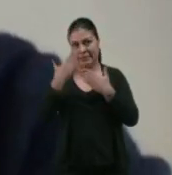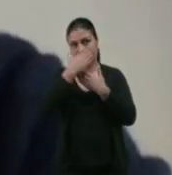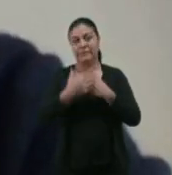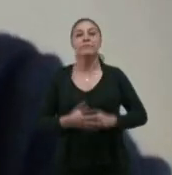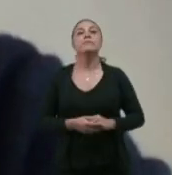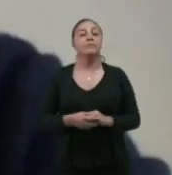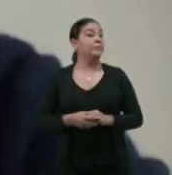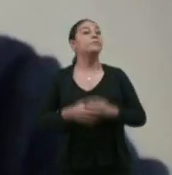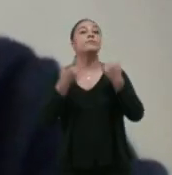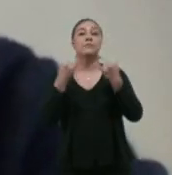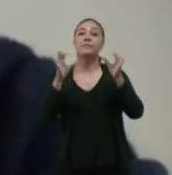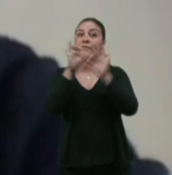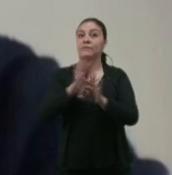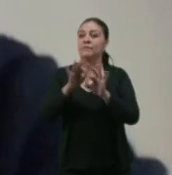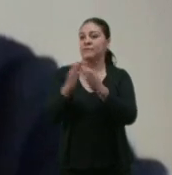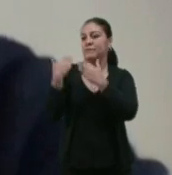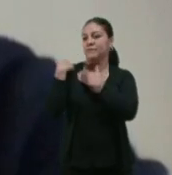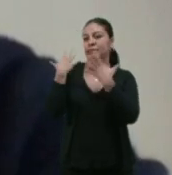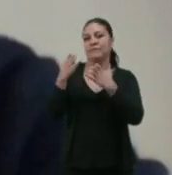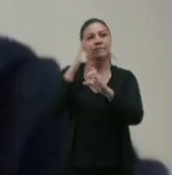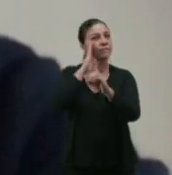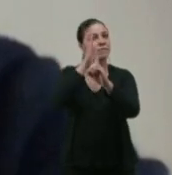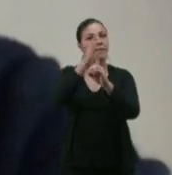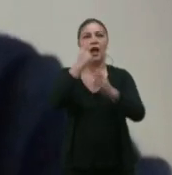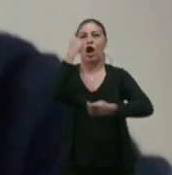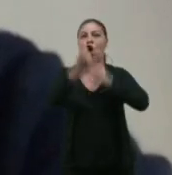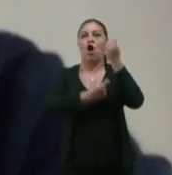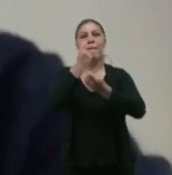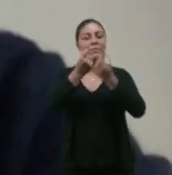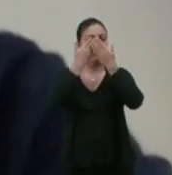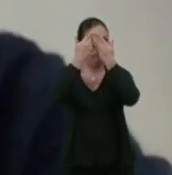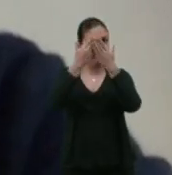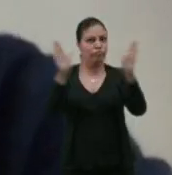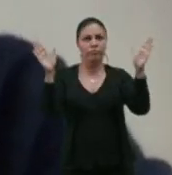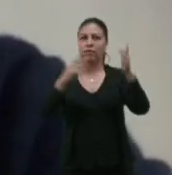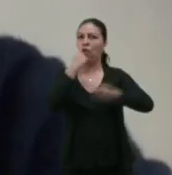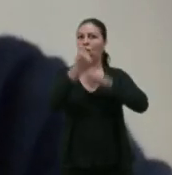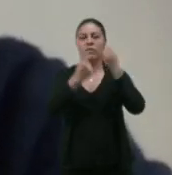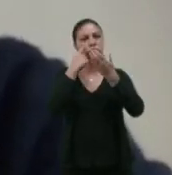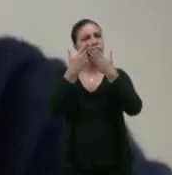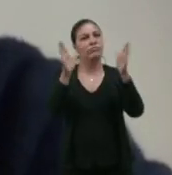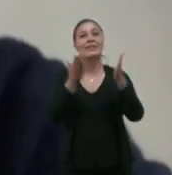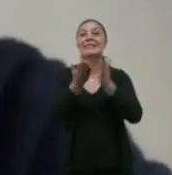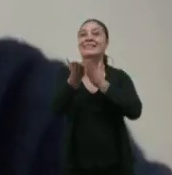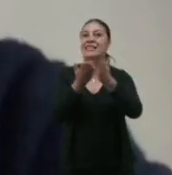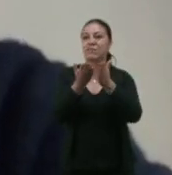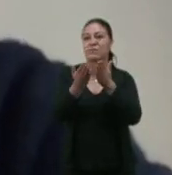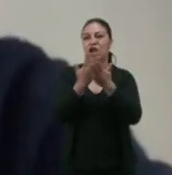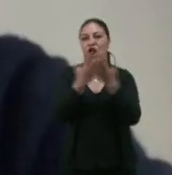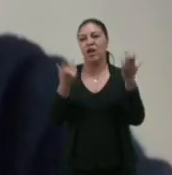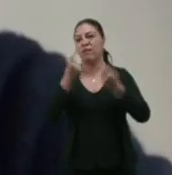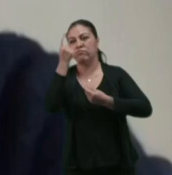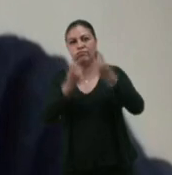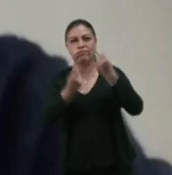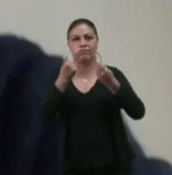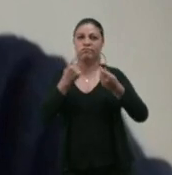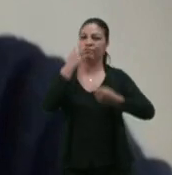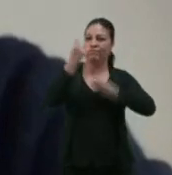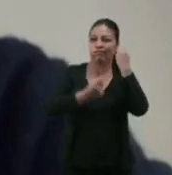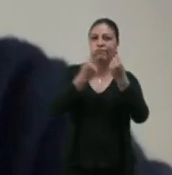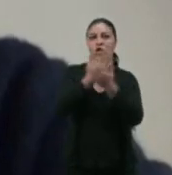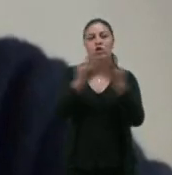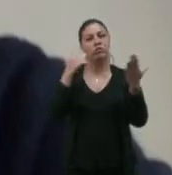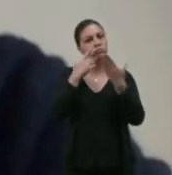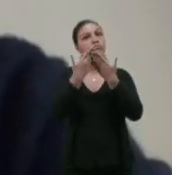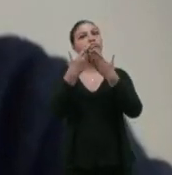nuestra misión, democratizar el comercio y democratizar los servicios financieros. Creo que hemos avanzado muchísimo estos primeros 21 años, pero